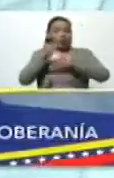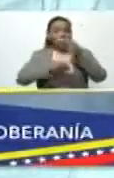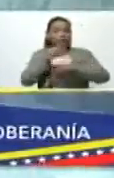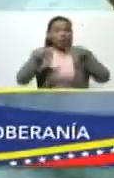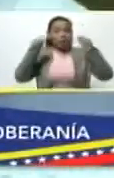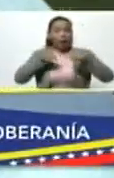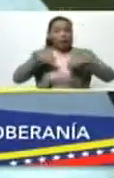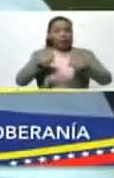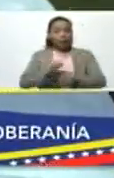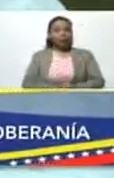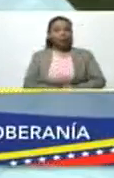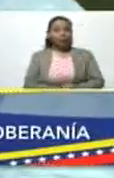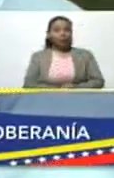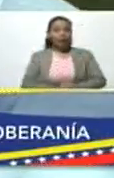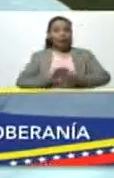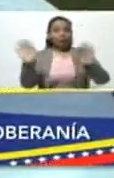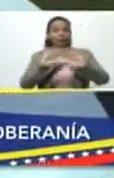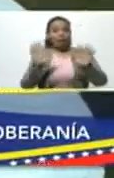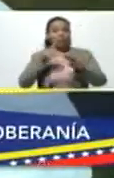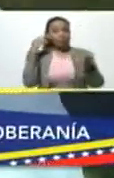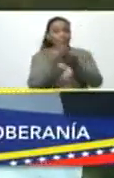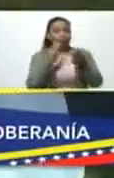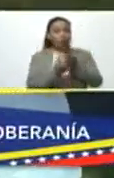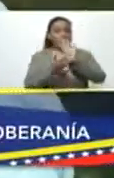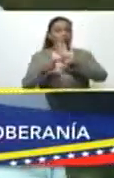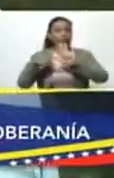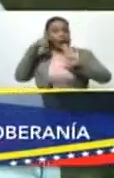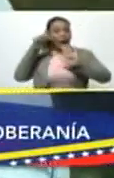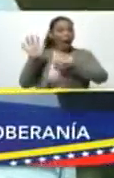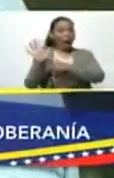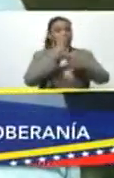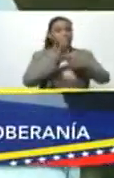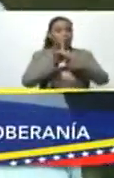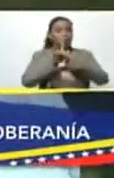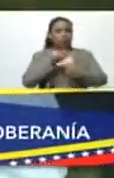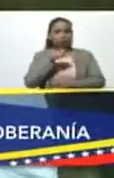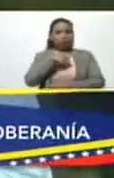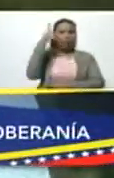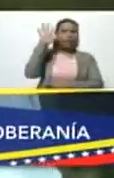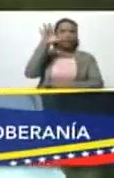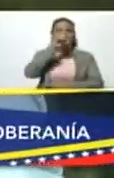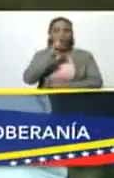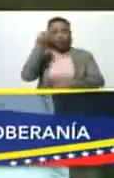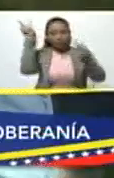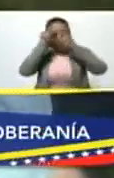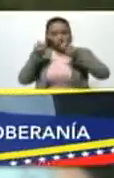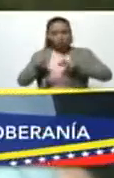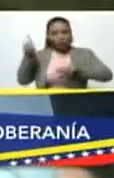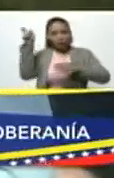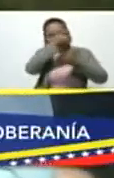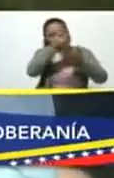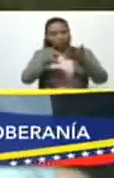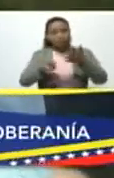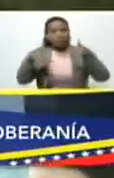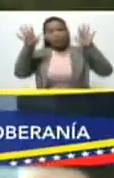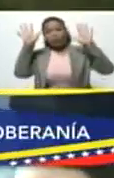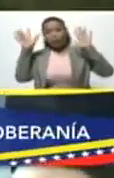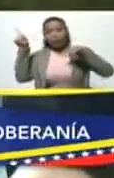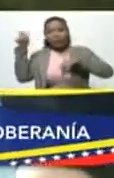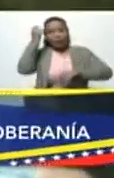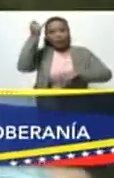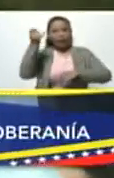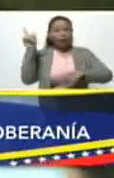está Saúl, testigo de ese ejemplo, y cinco años de investigación que estaban en línea. Se juntaron las dos ideas